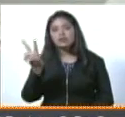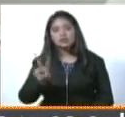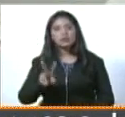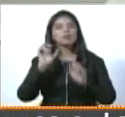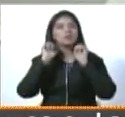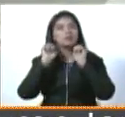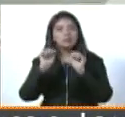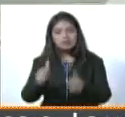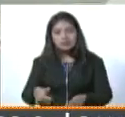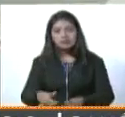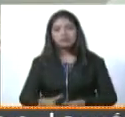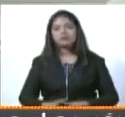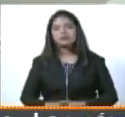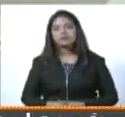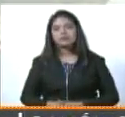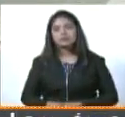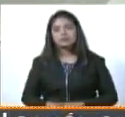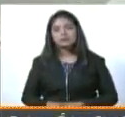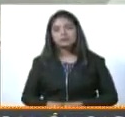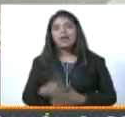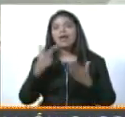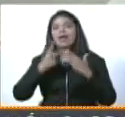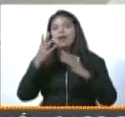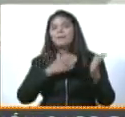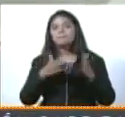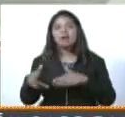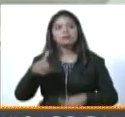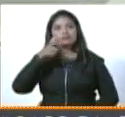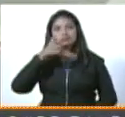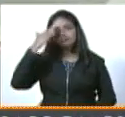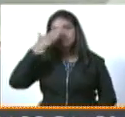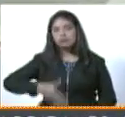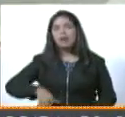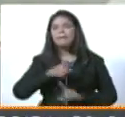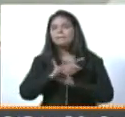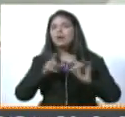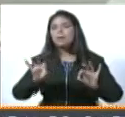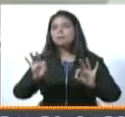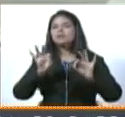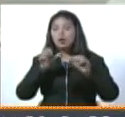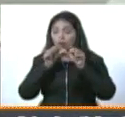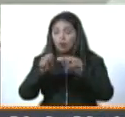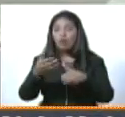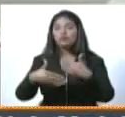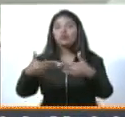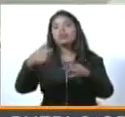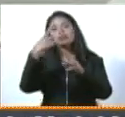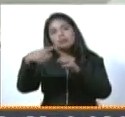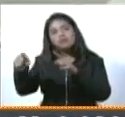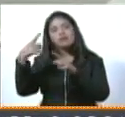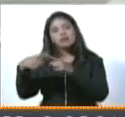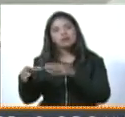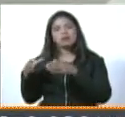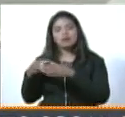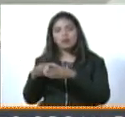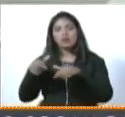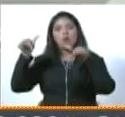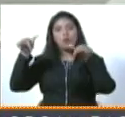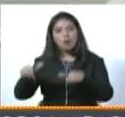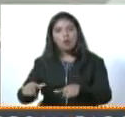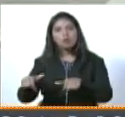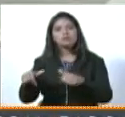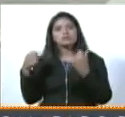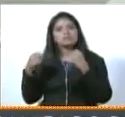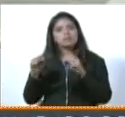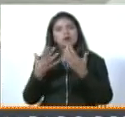iniciado pues el Plan República. En específico, continuando con las distintas reuniones, el día de hoy ejecutamos